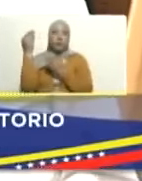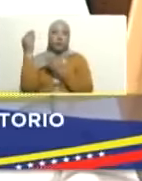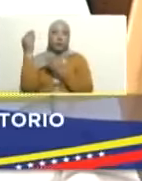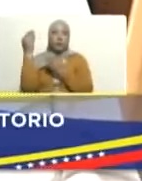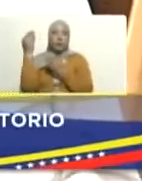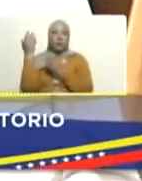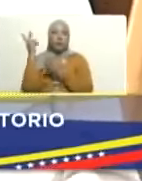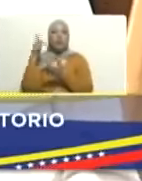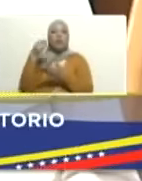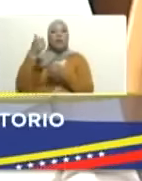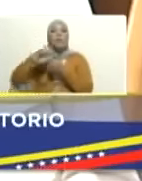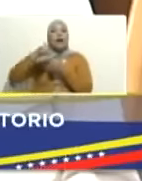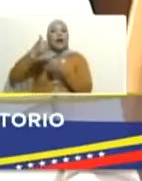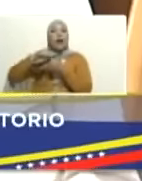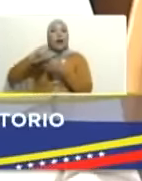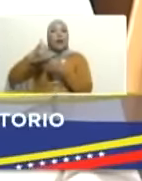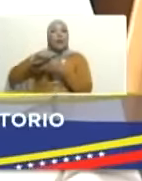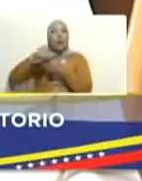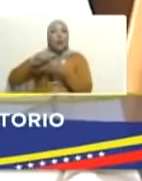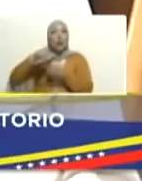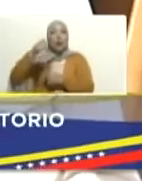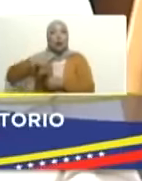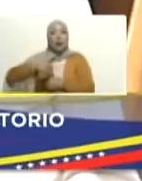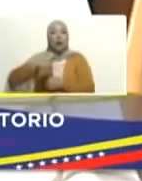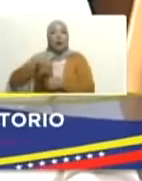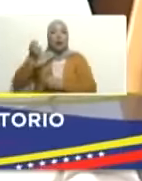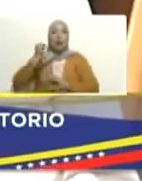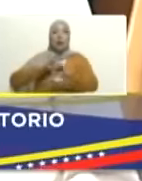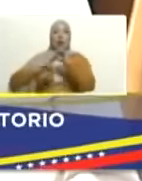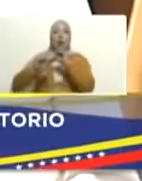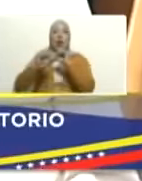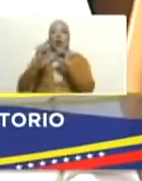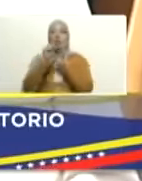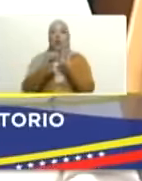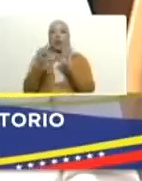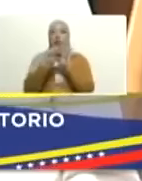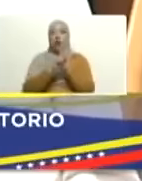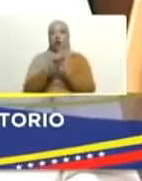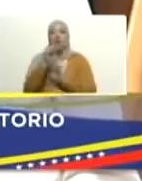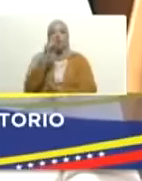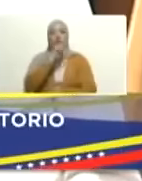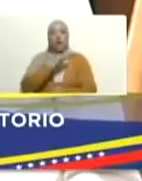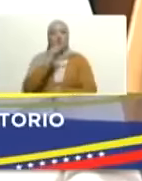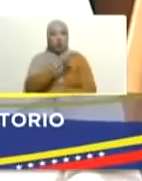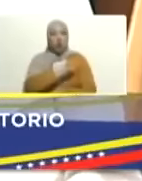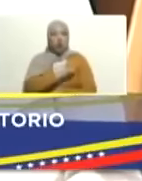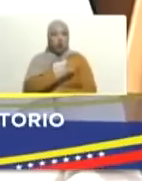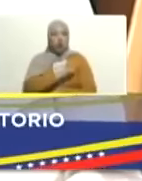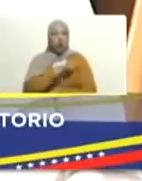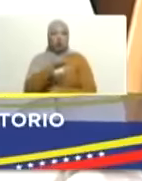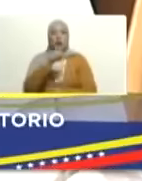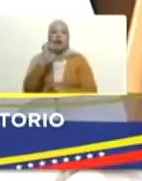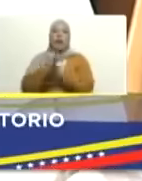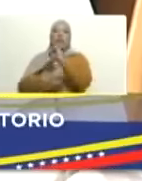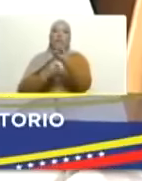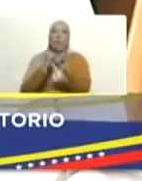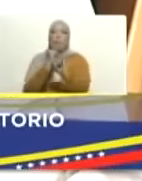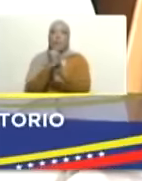presente de Maracaibo, de Telesur, quien fue la periodista